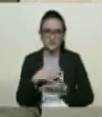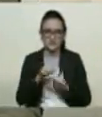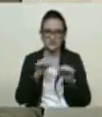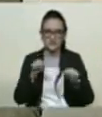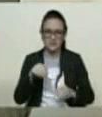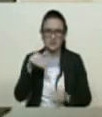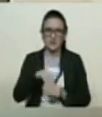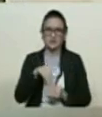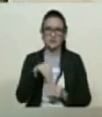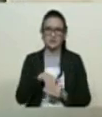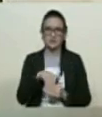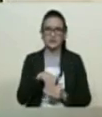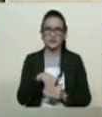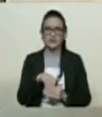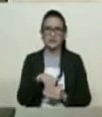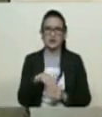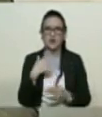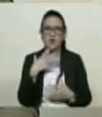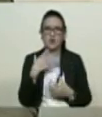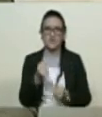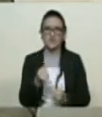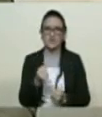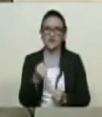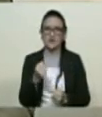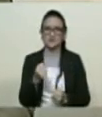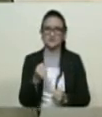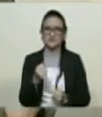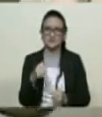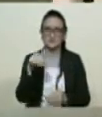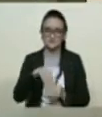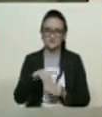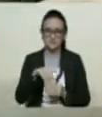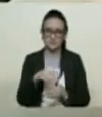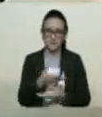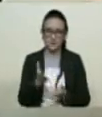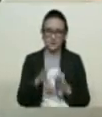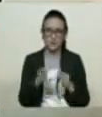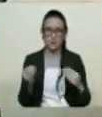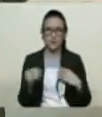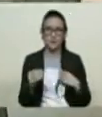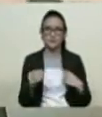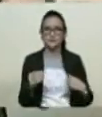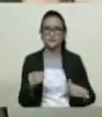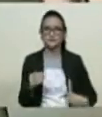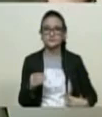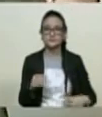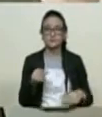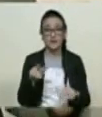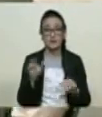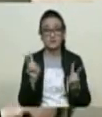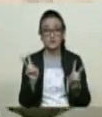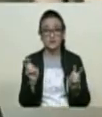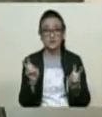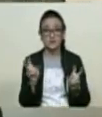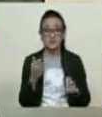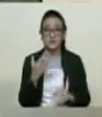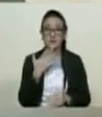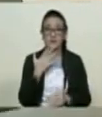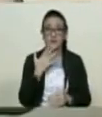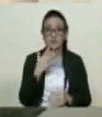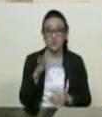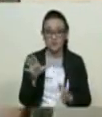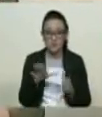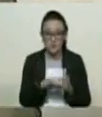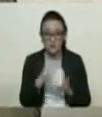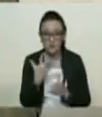sistema electoral y debilitar la confianza de las electoras y los electores. Entonces, ese tema de los medios de transmisión, que si hackean, que